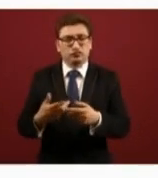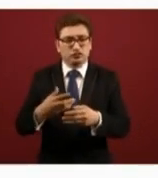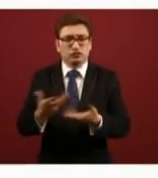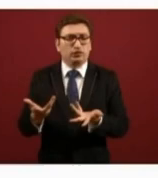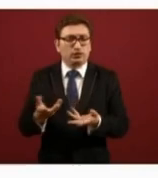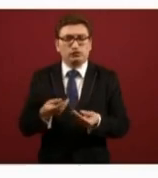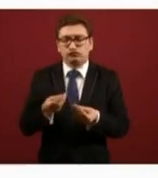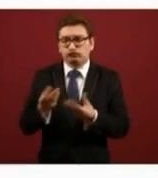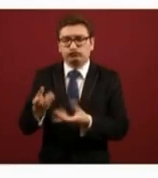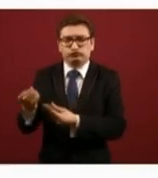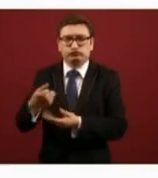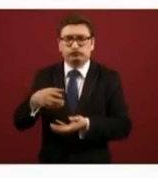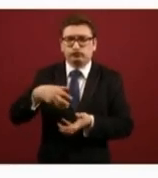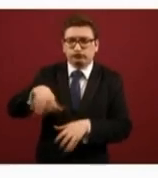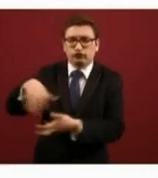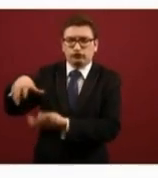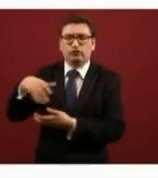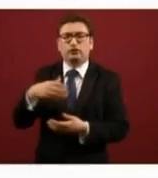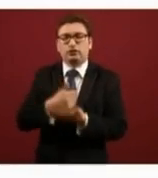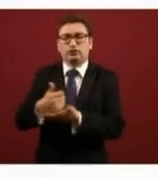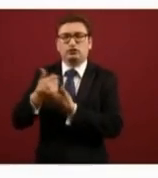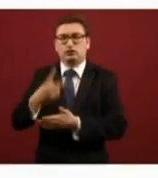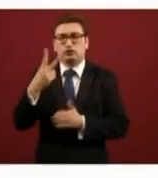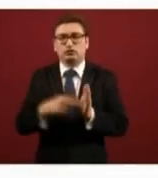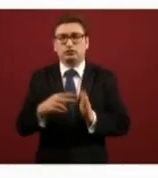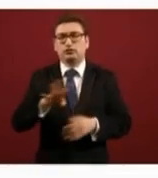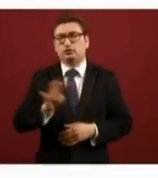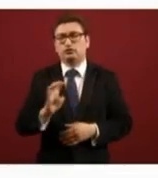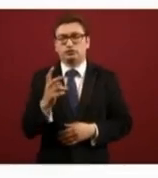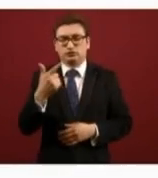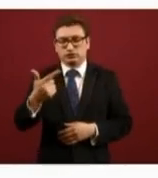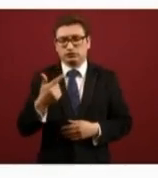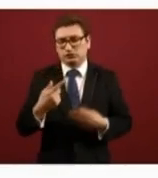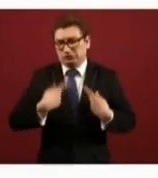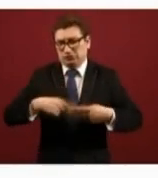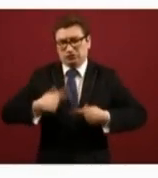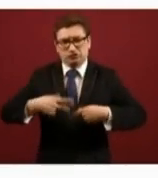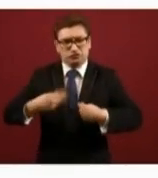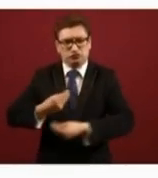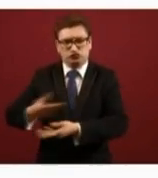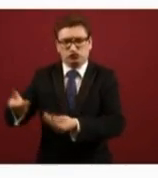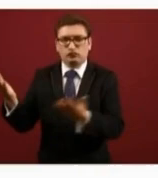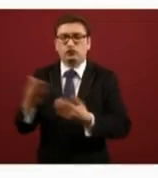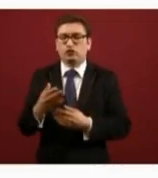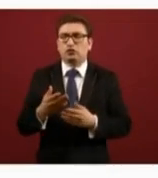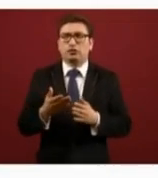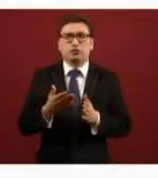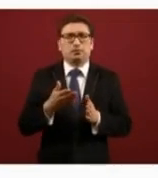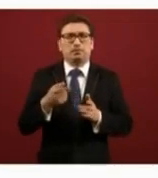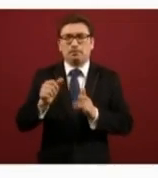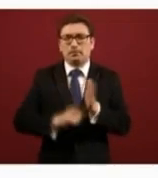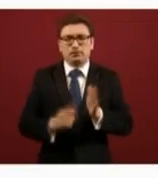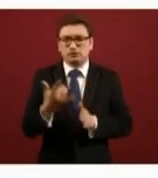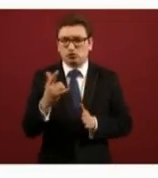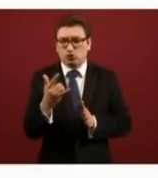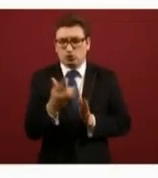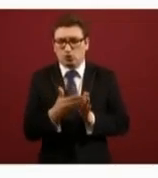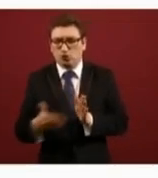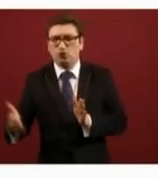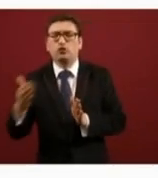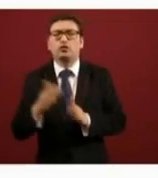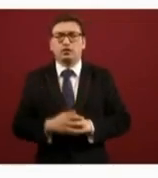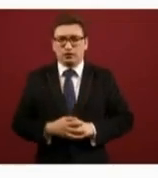canalizado apoyos a 2.407 productores. En el curso de este mes de julio apoyaremos